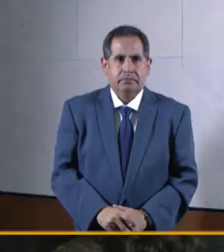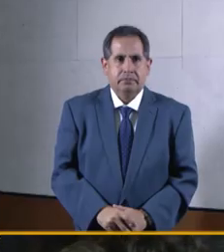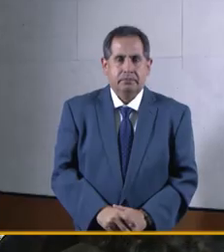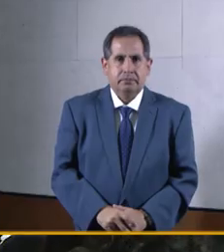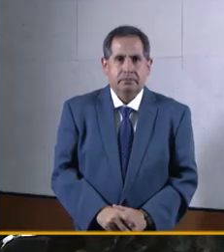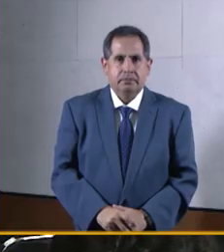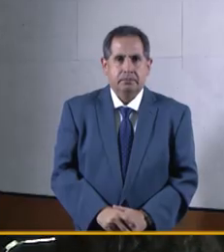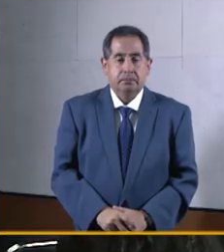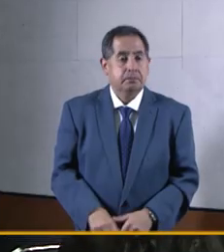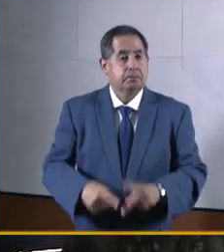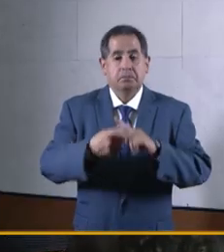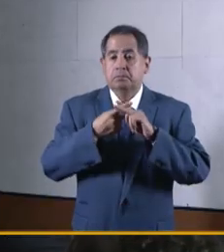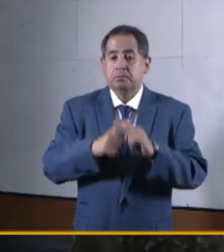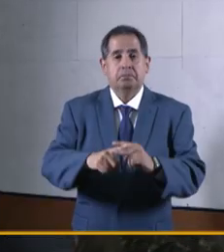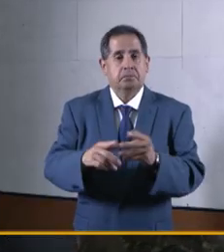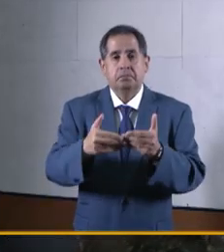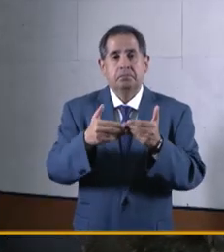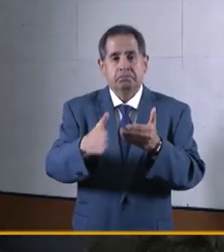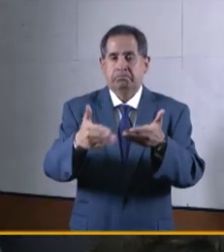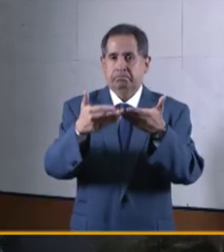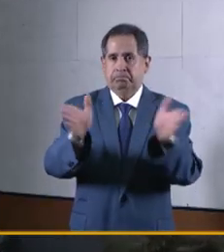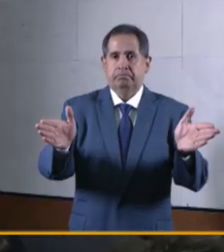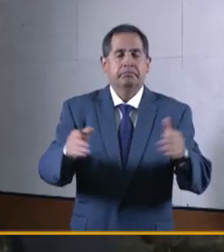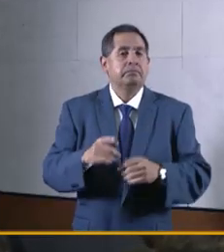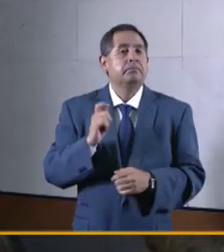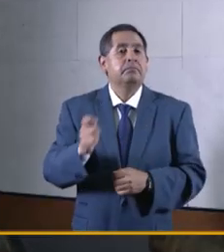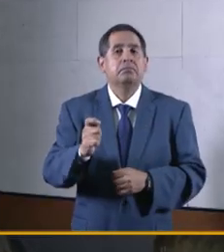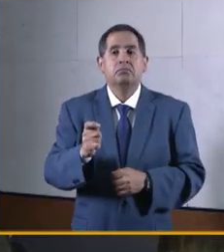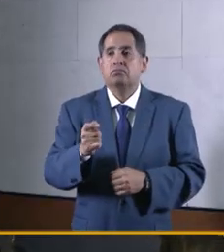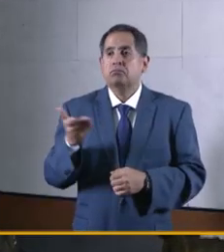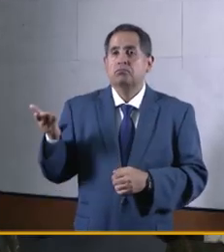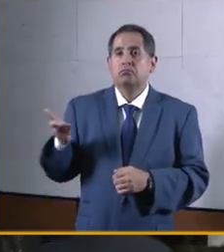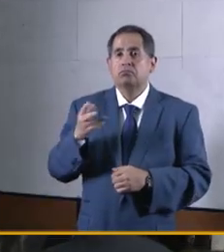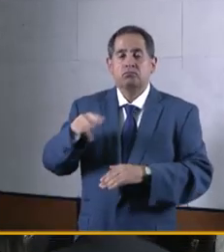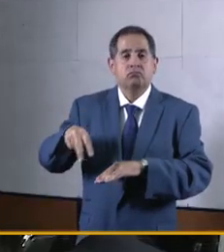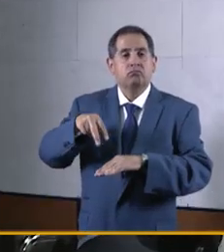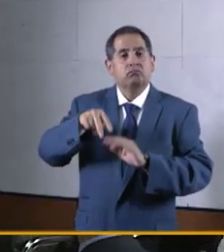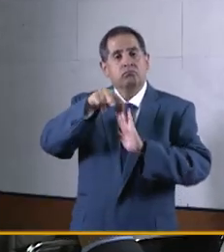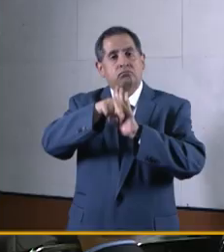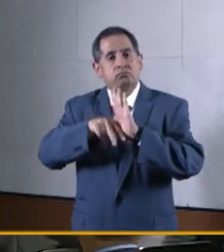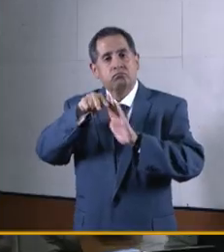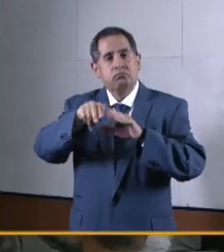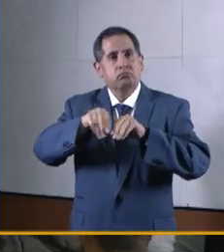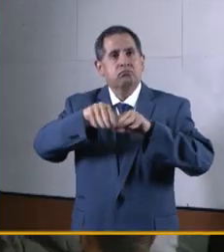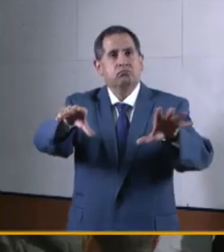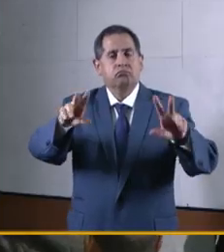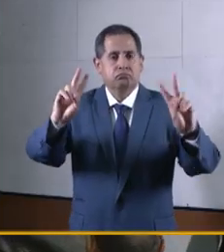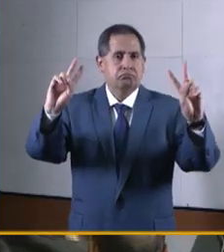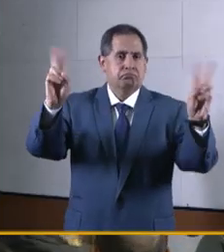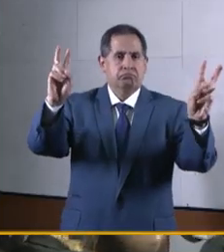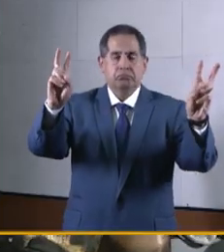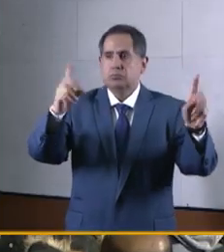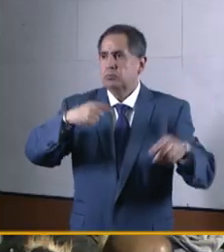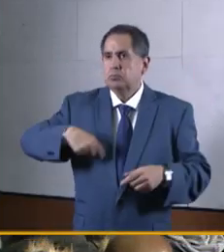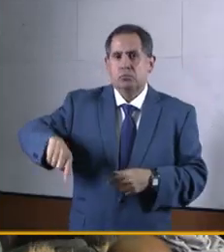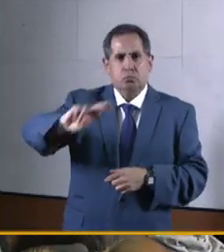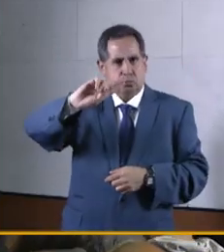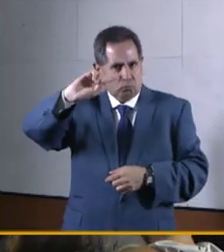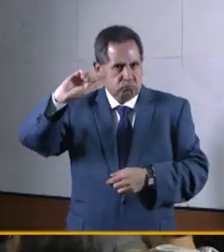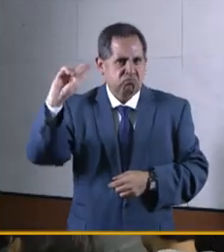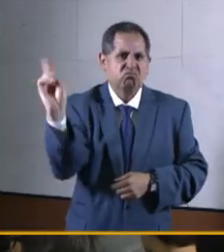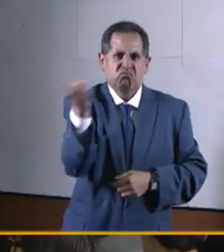damos inicio a este acto con la presentación del vídeo somos la universidad de la